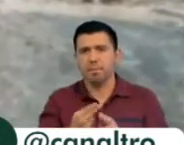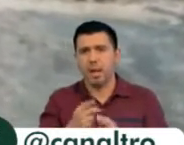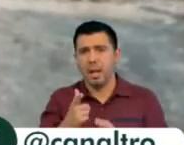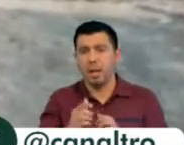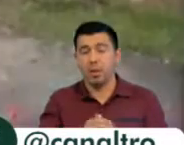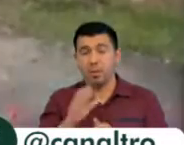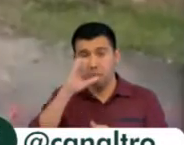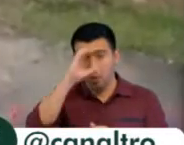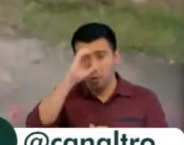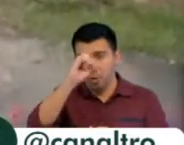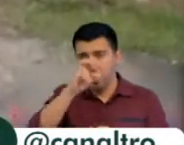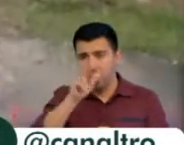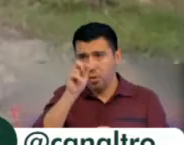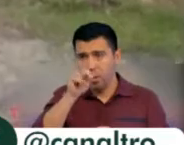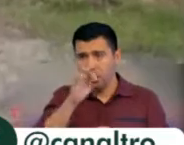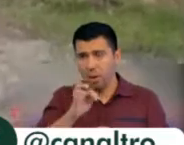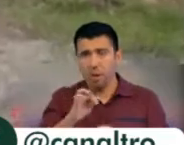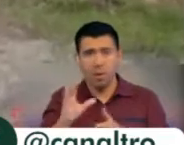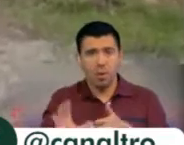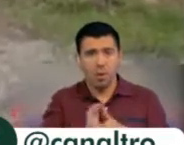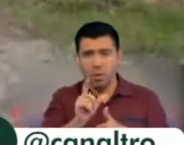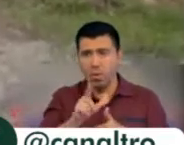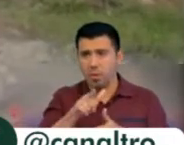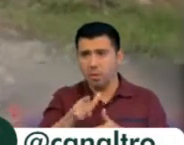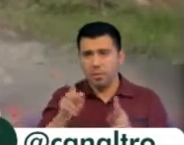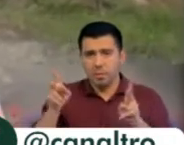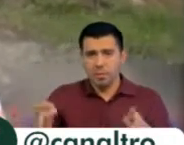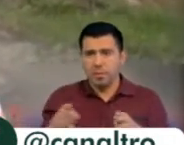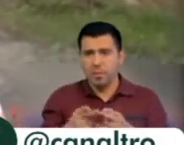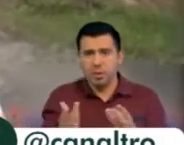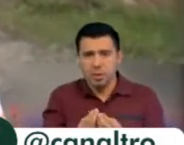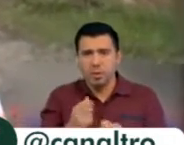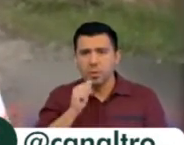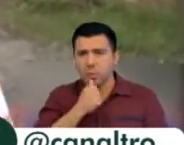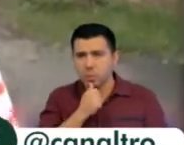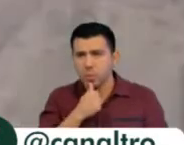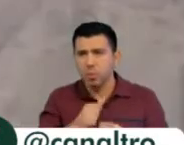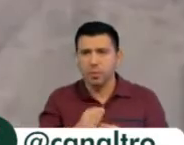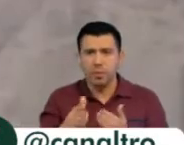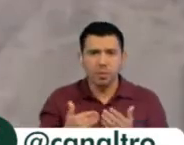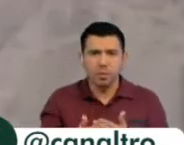oriente colombiano estamos todos los días sufriendo la necesidad de esta gran vía.